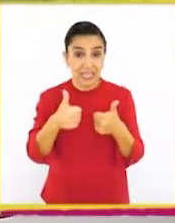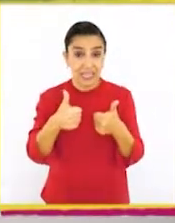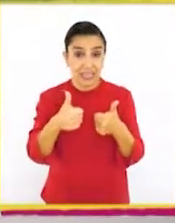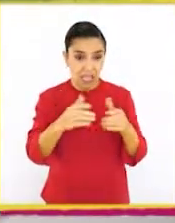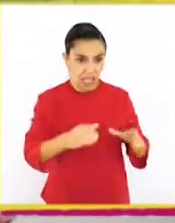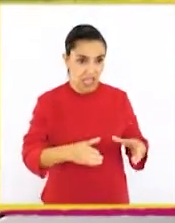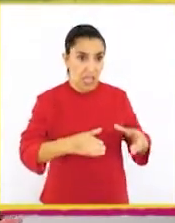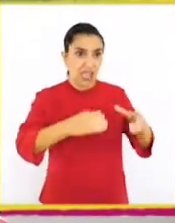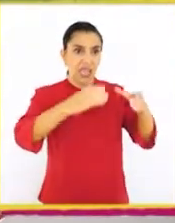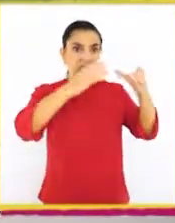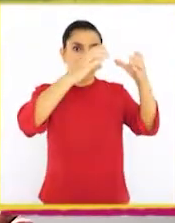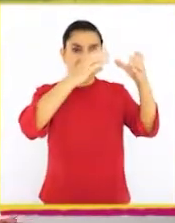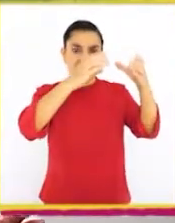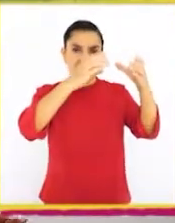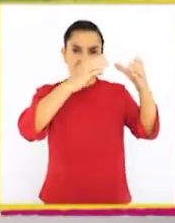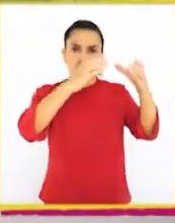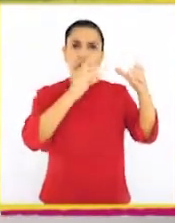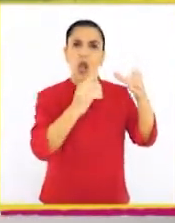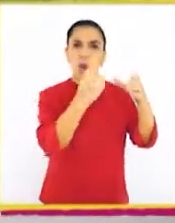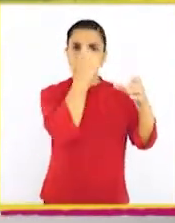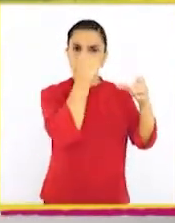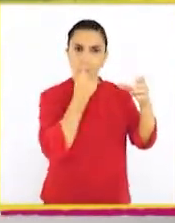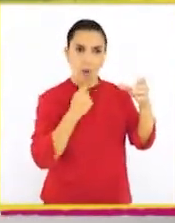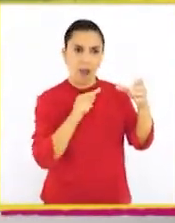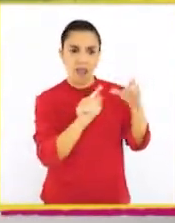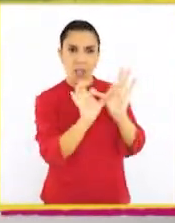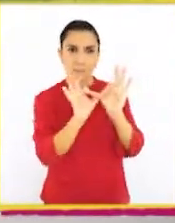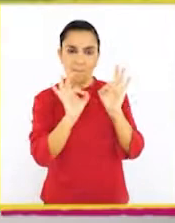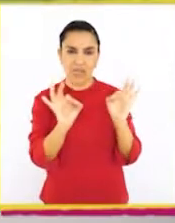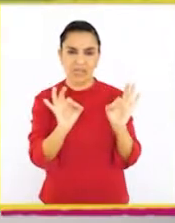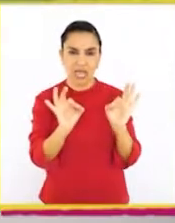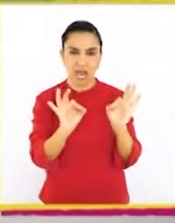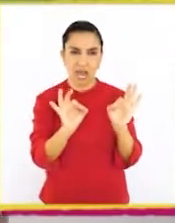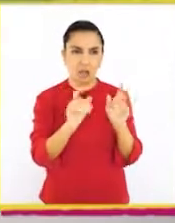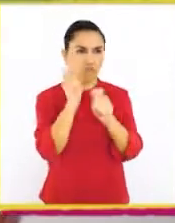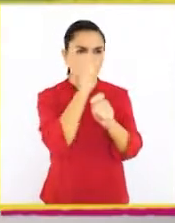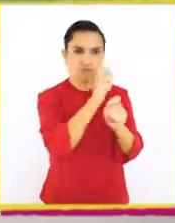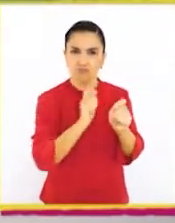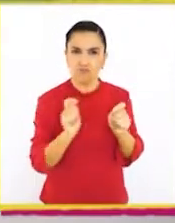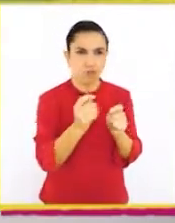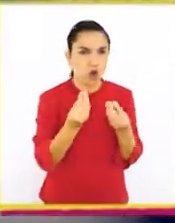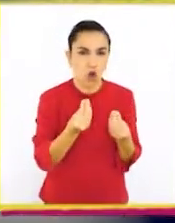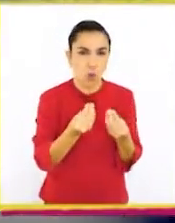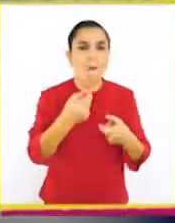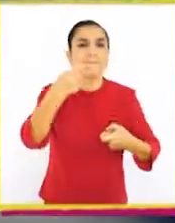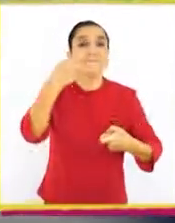¡Excelente! Estatuas, pero estatuas muy especiales, porque están hechas de...